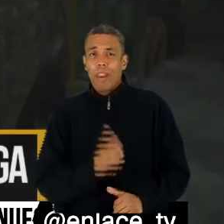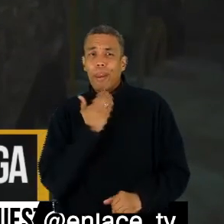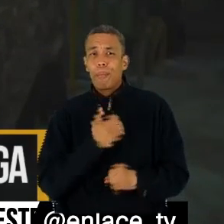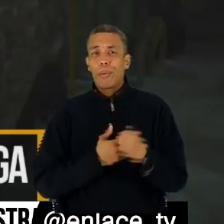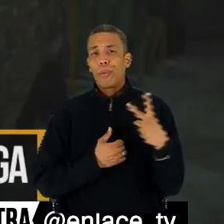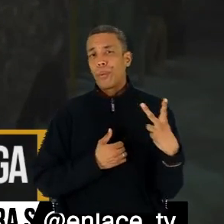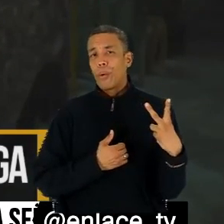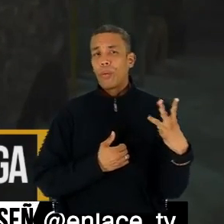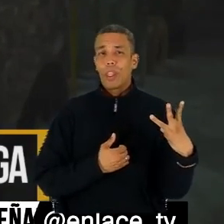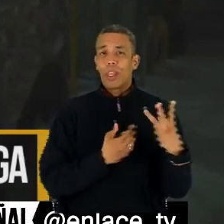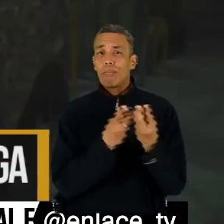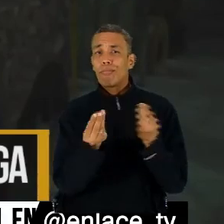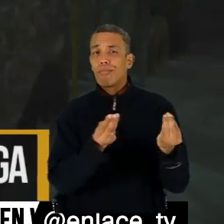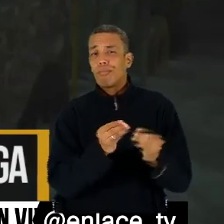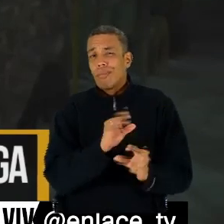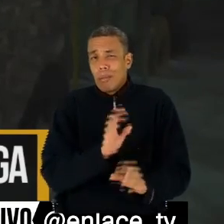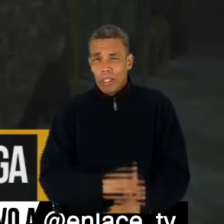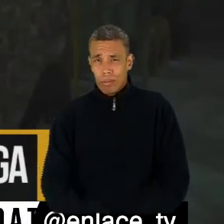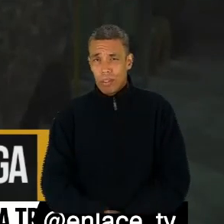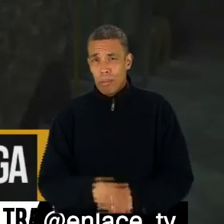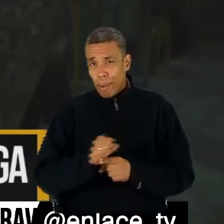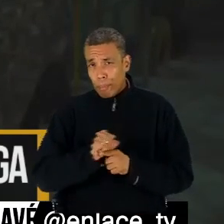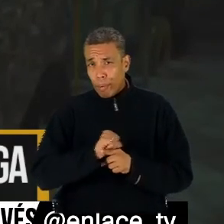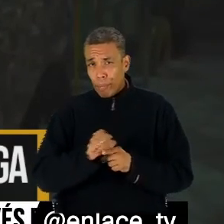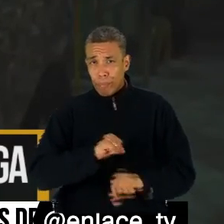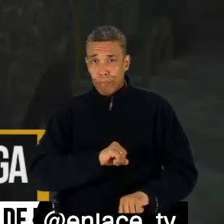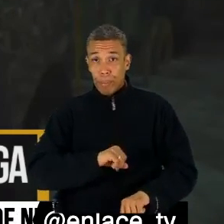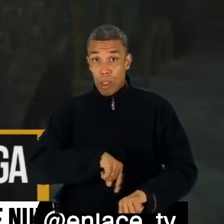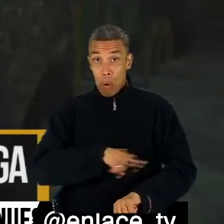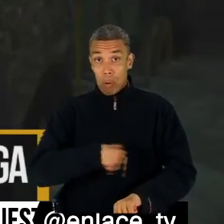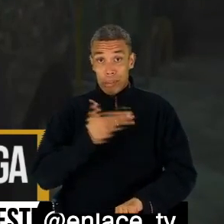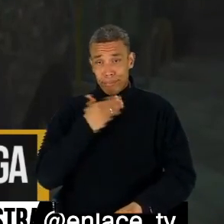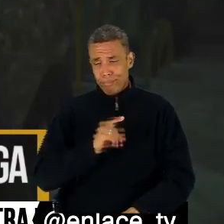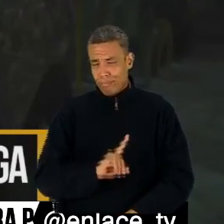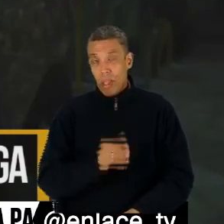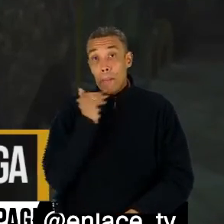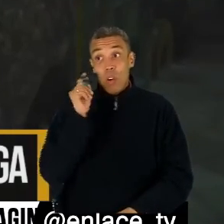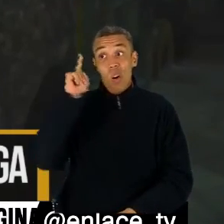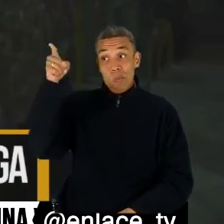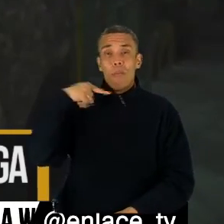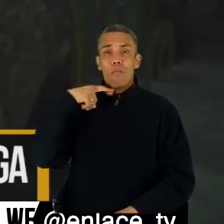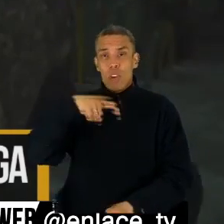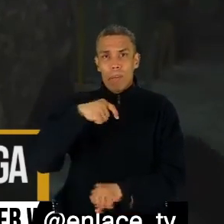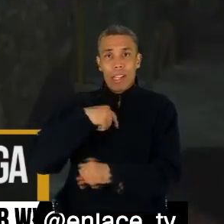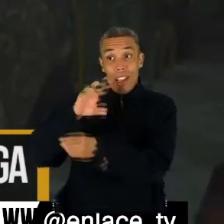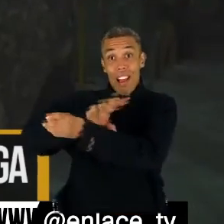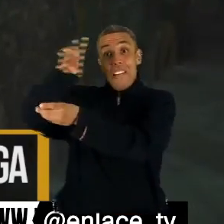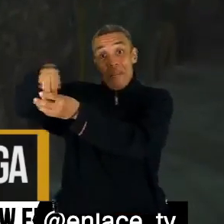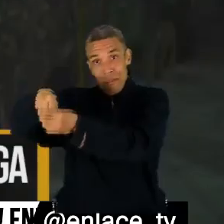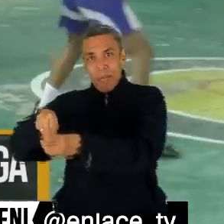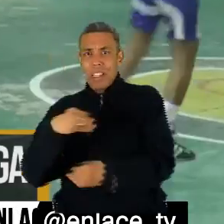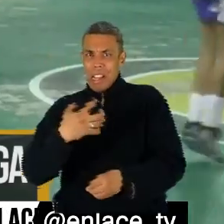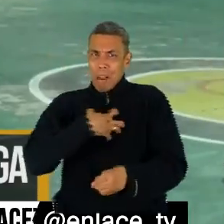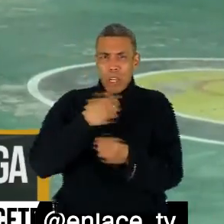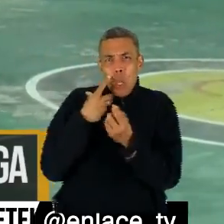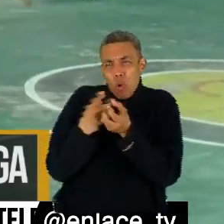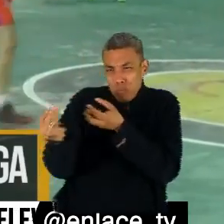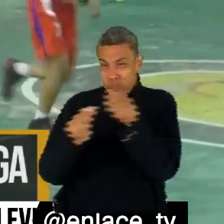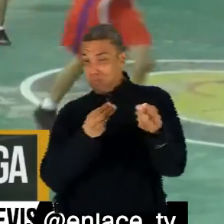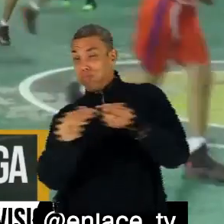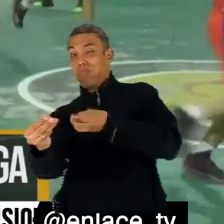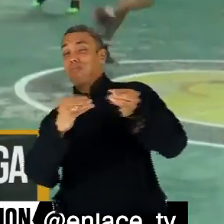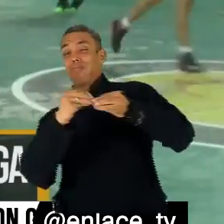para nosotros representa pocos minutos en la preparación que tenemos con el equipo y las aspiraciones que tenemos para llegar al Zonal Nacional. Las integrantes